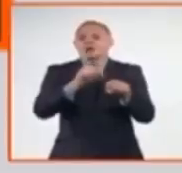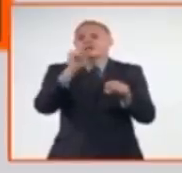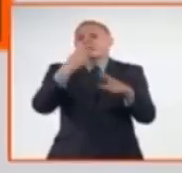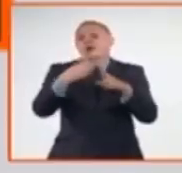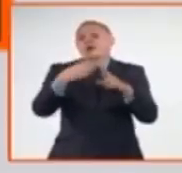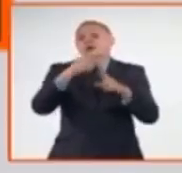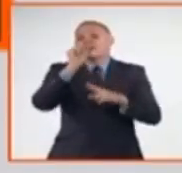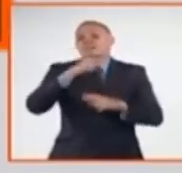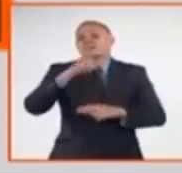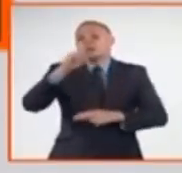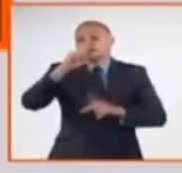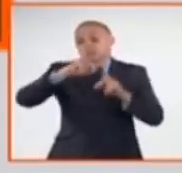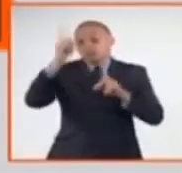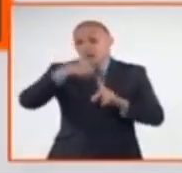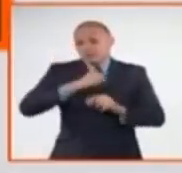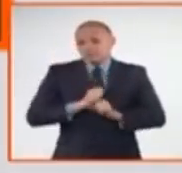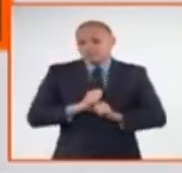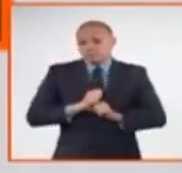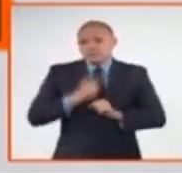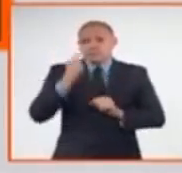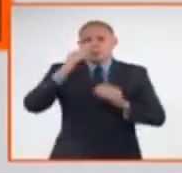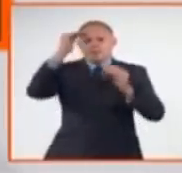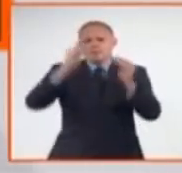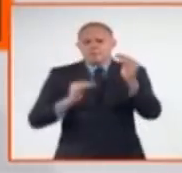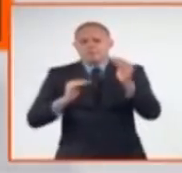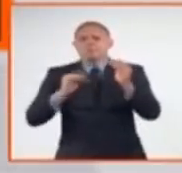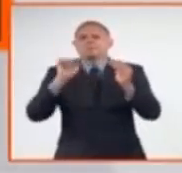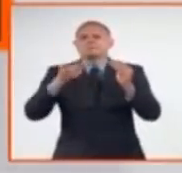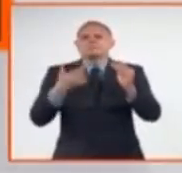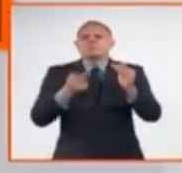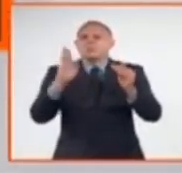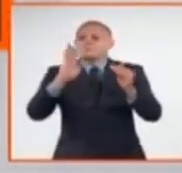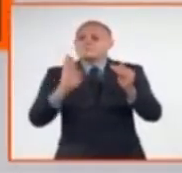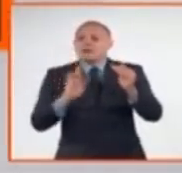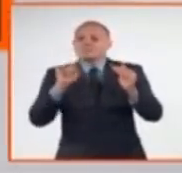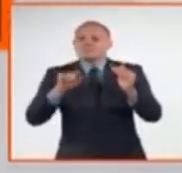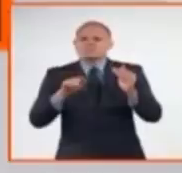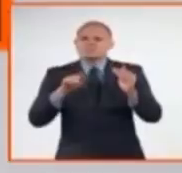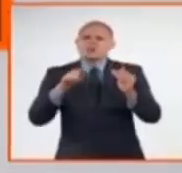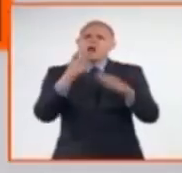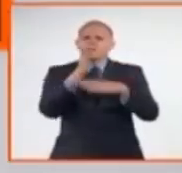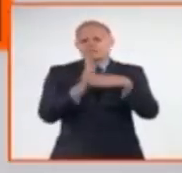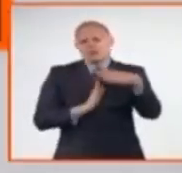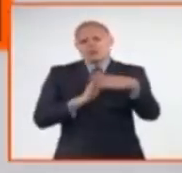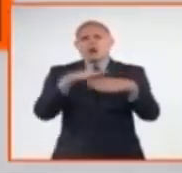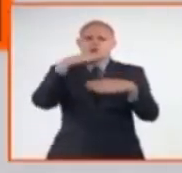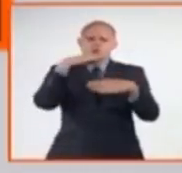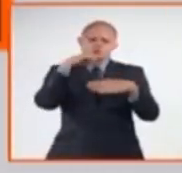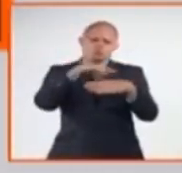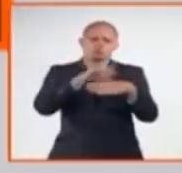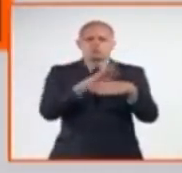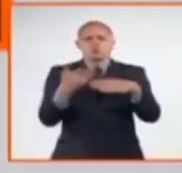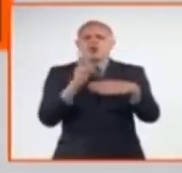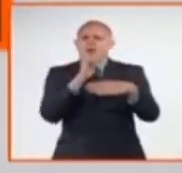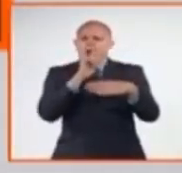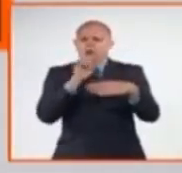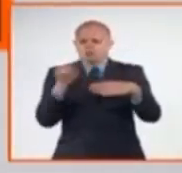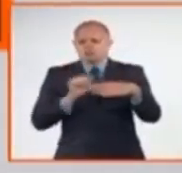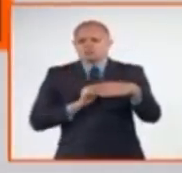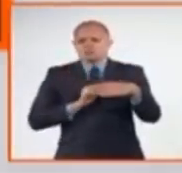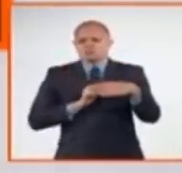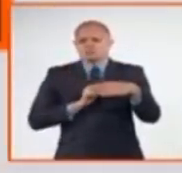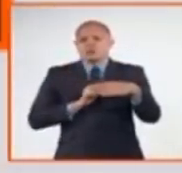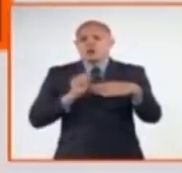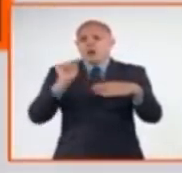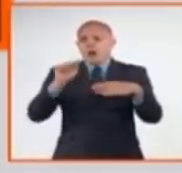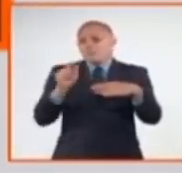aparece en la última fila que es el que todavía no tiene una alta proporción de las cepas enlace paleta por el resto estando representado y bueno